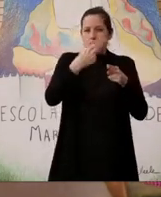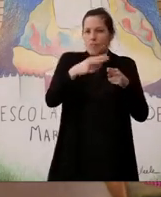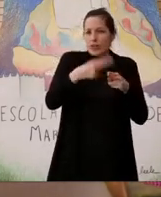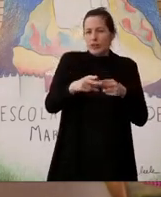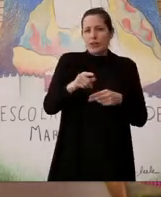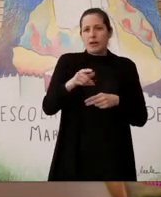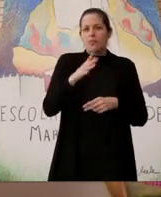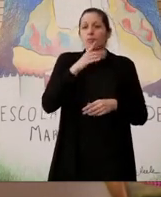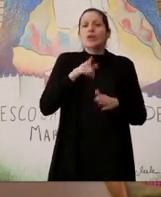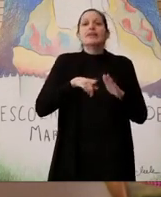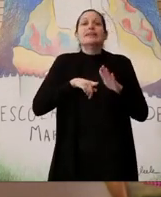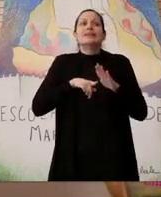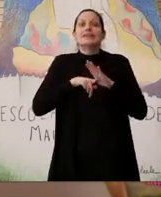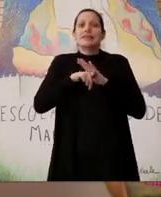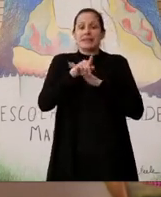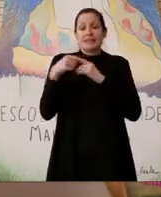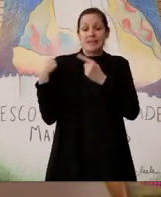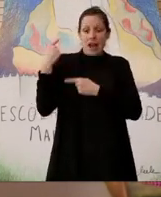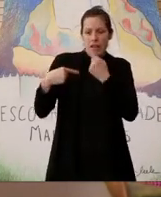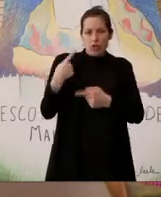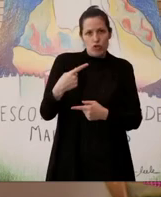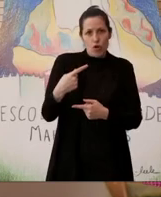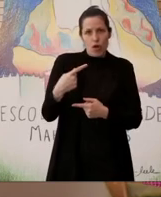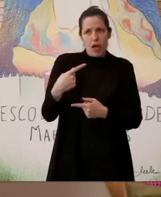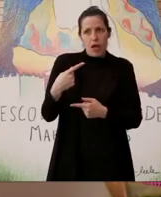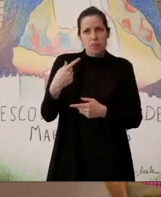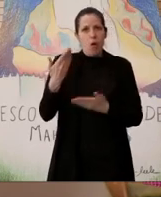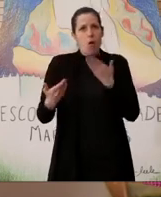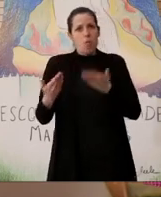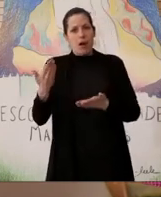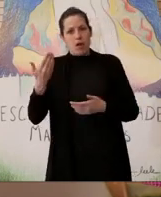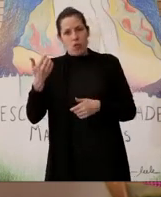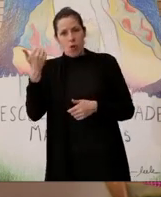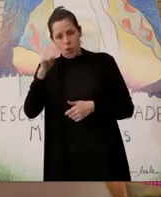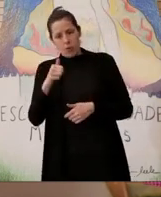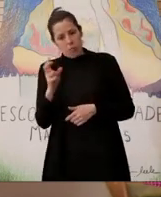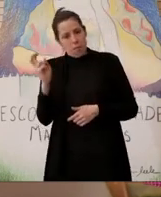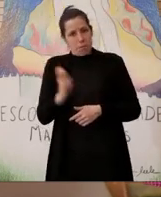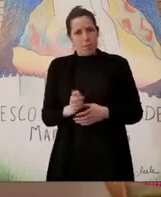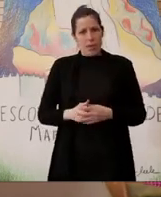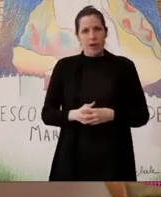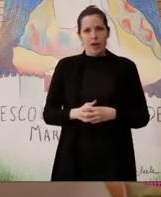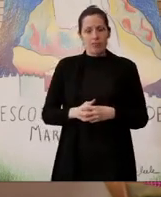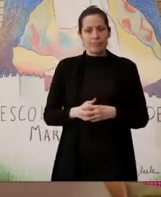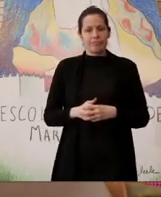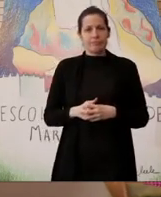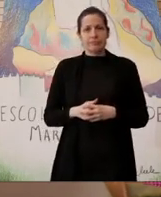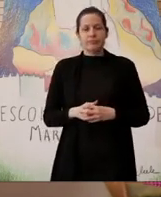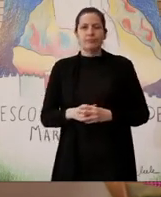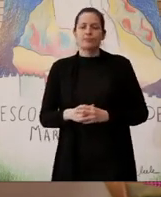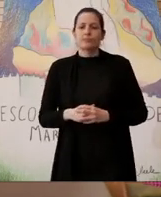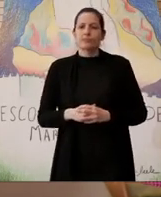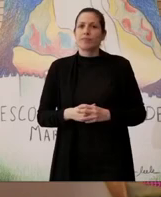están o más valiosa cada dos hombres y en ese trabajo pues también se necesita Bueno pues